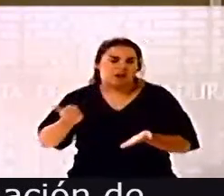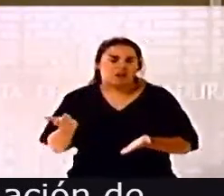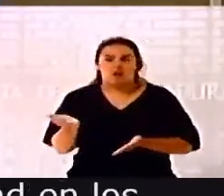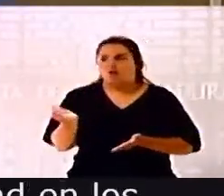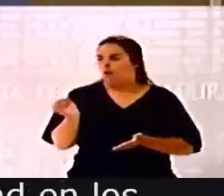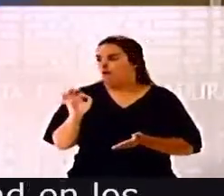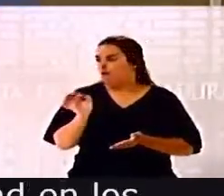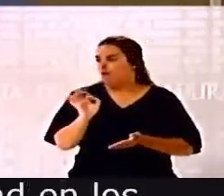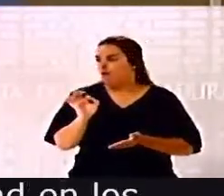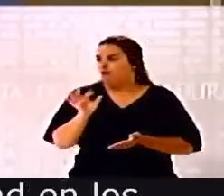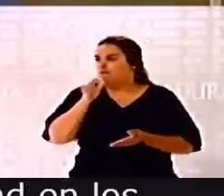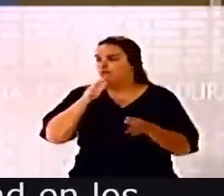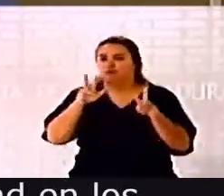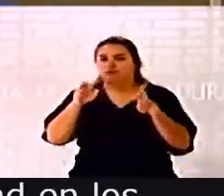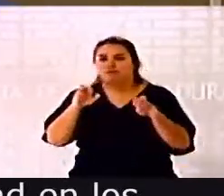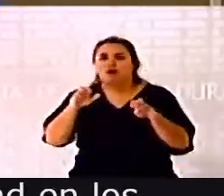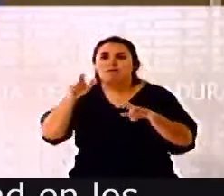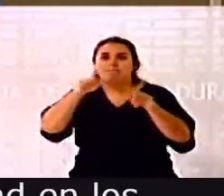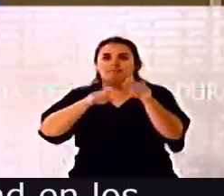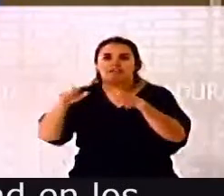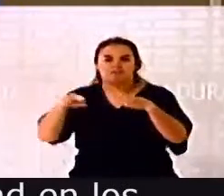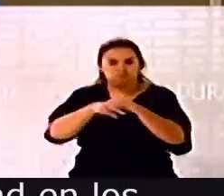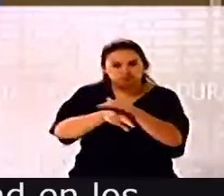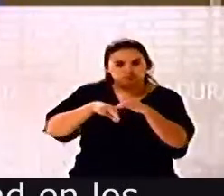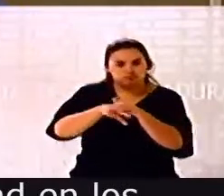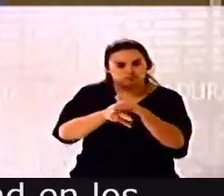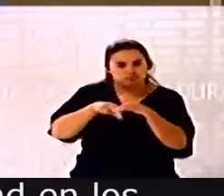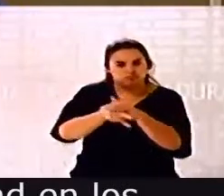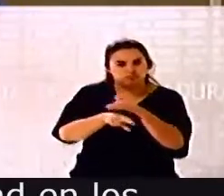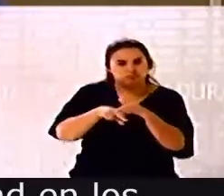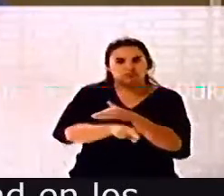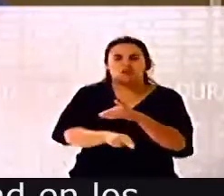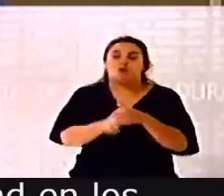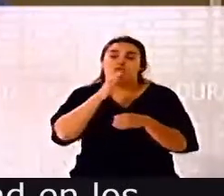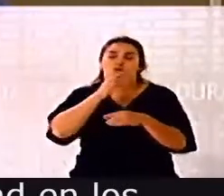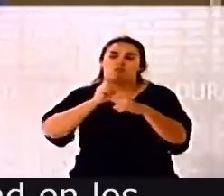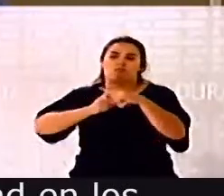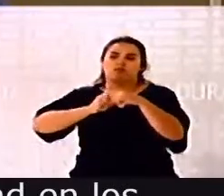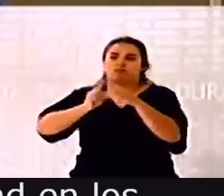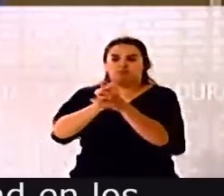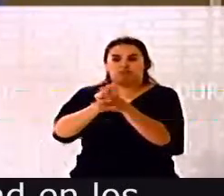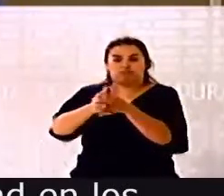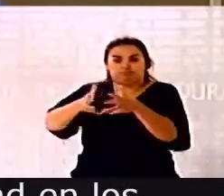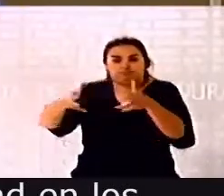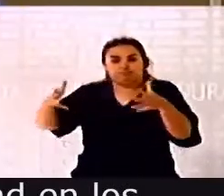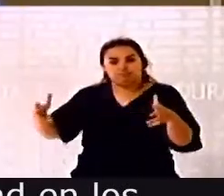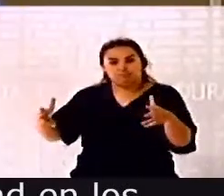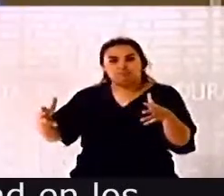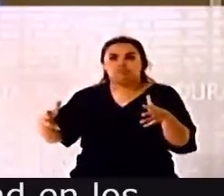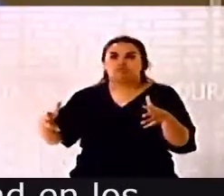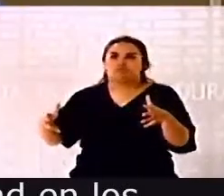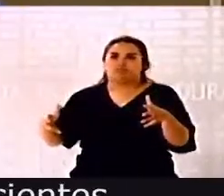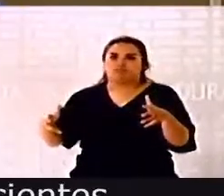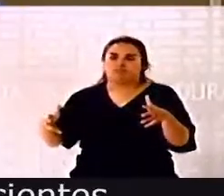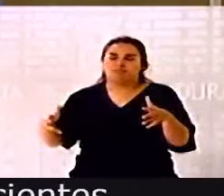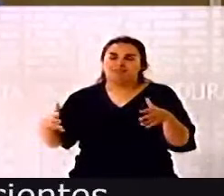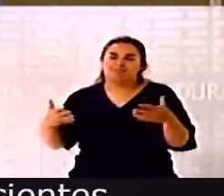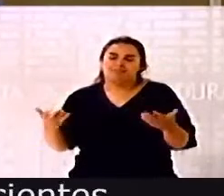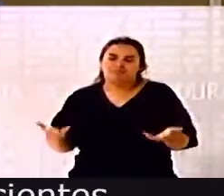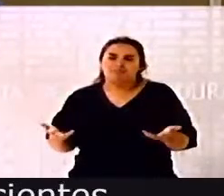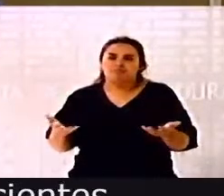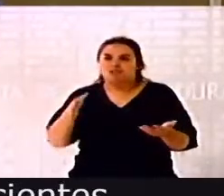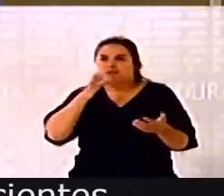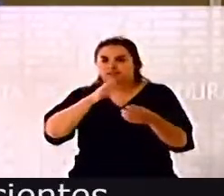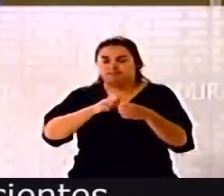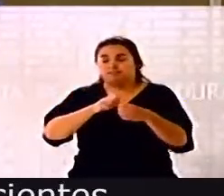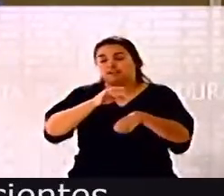por razones de ingreso de personas o de pacientes positivos a coronavirus y que están desarrollando la